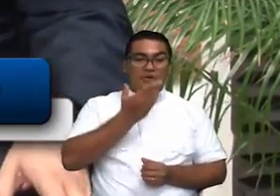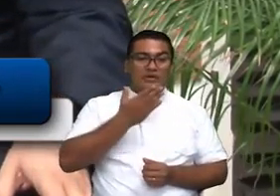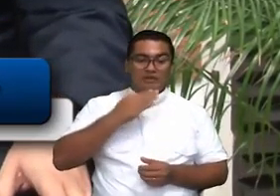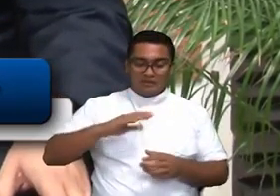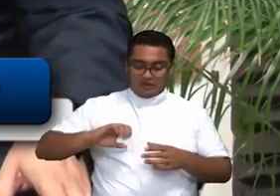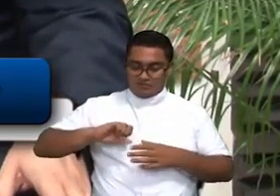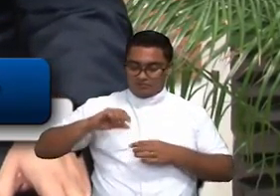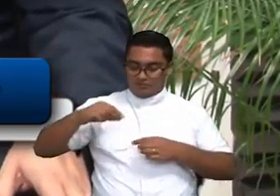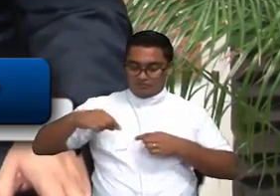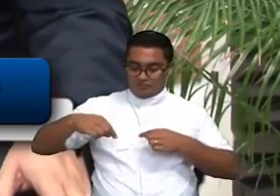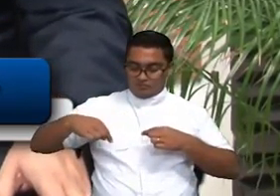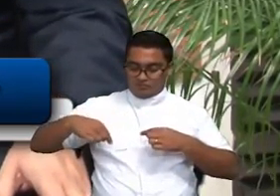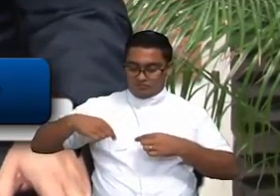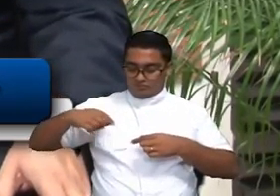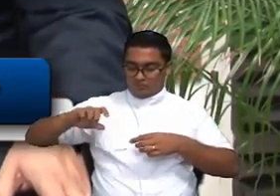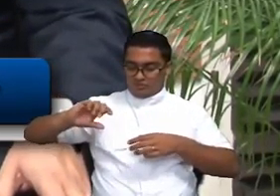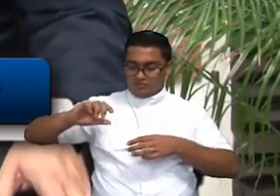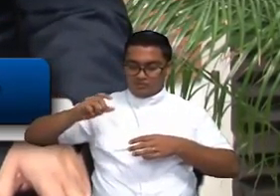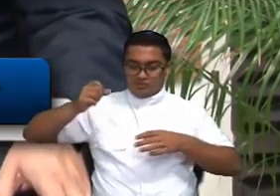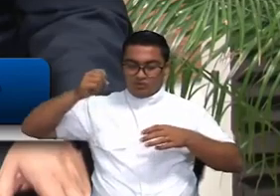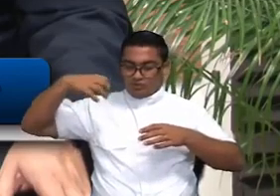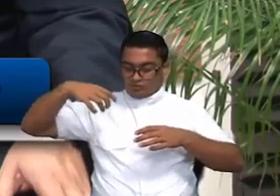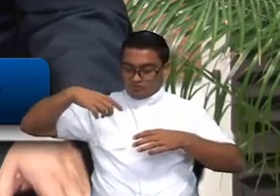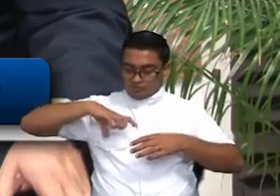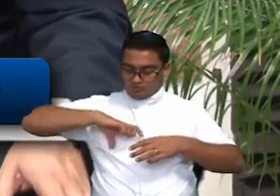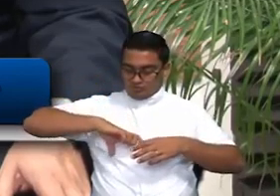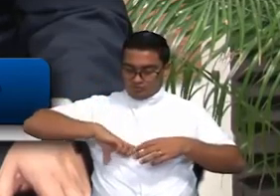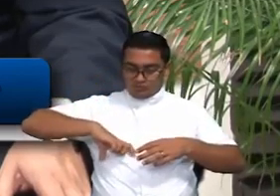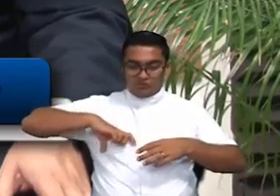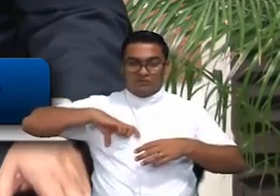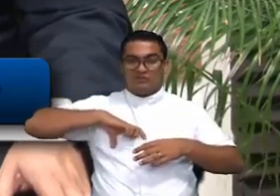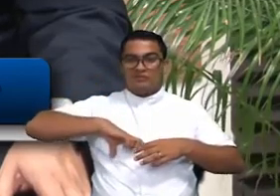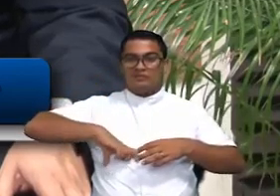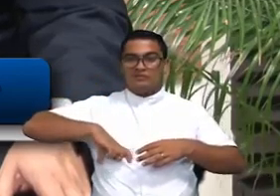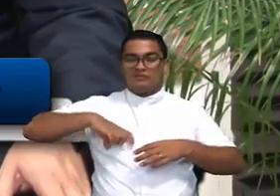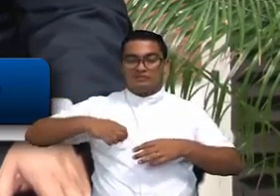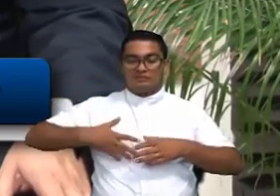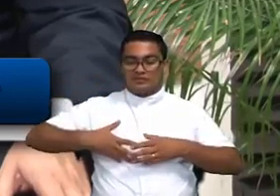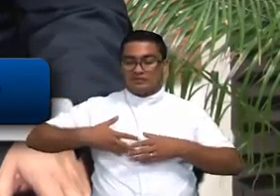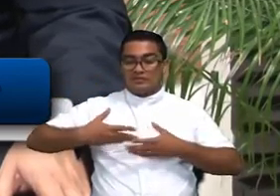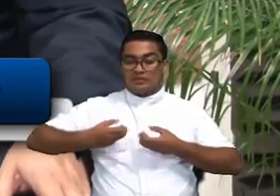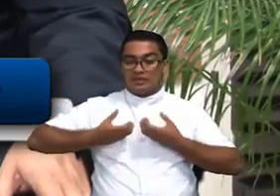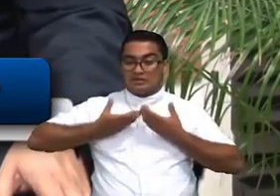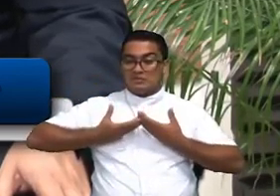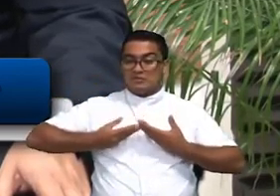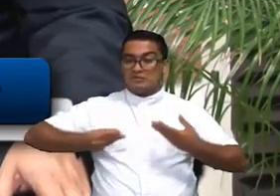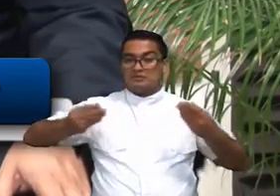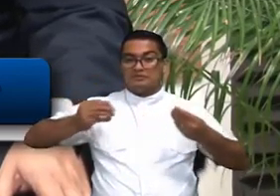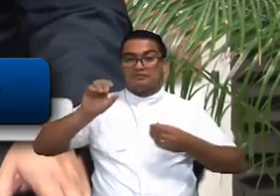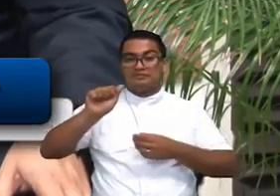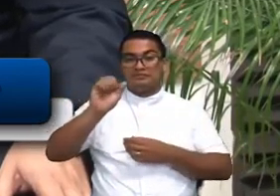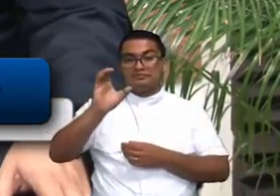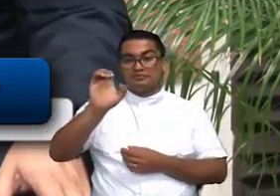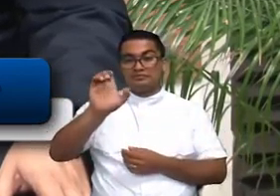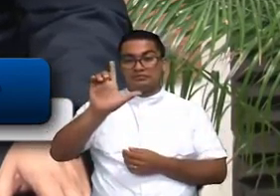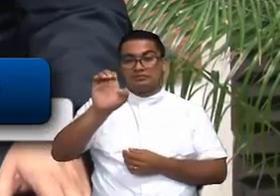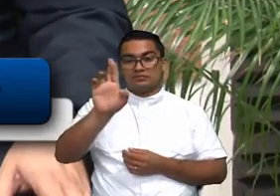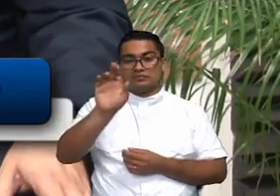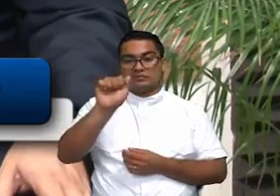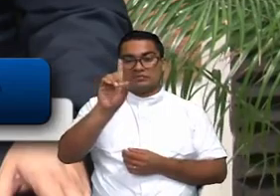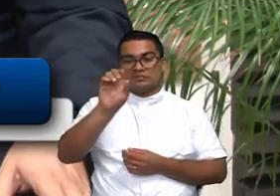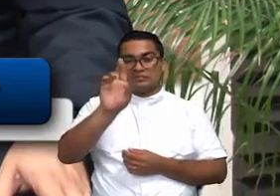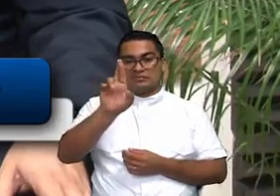malo. Entonces, los otros aparatos no eran mucho más específicos que el acelerador lineal. ¿Cuál es la importancia? Que